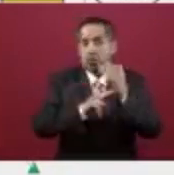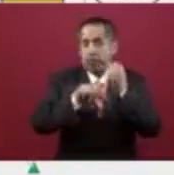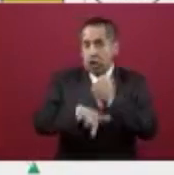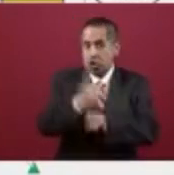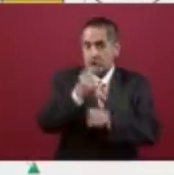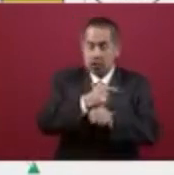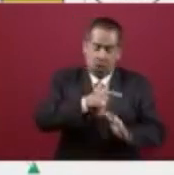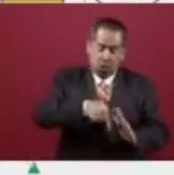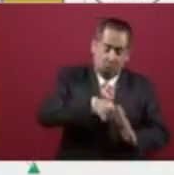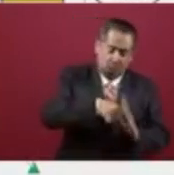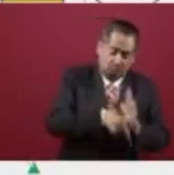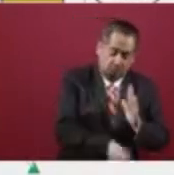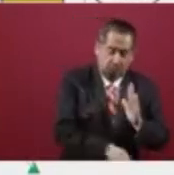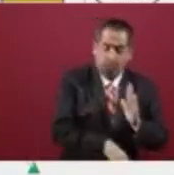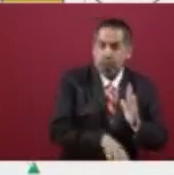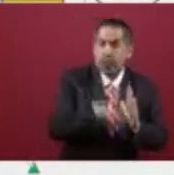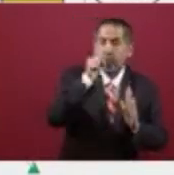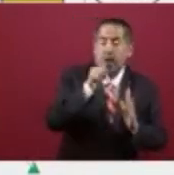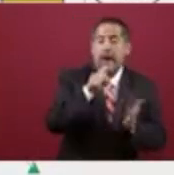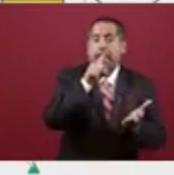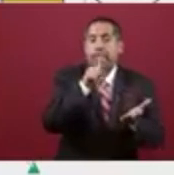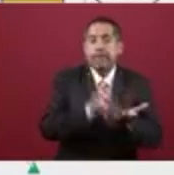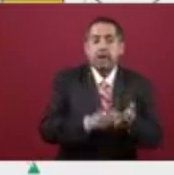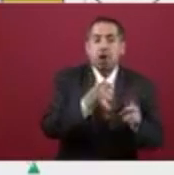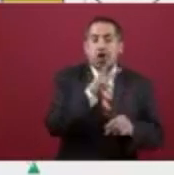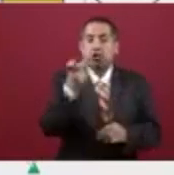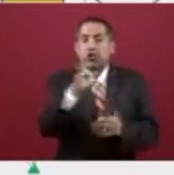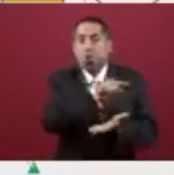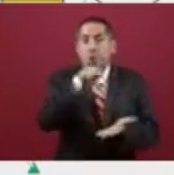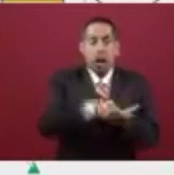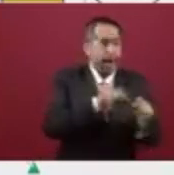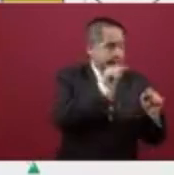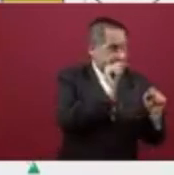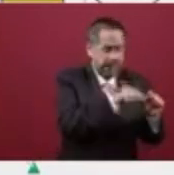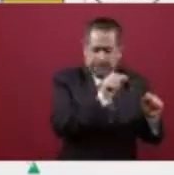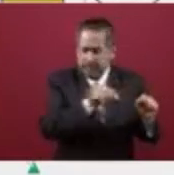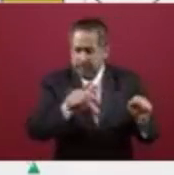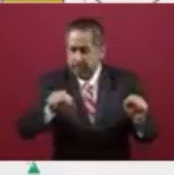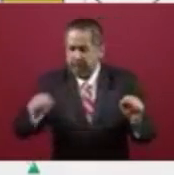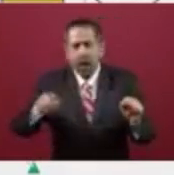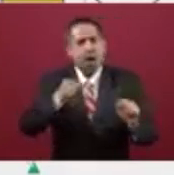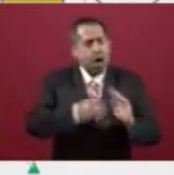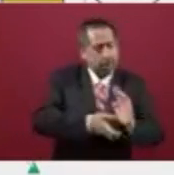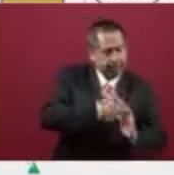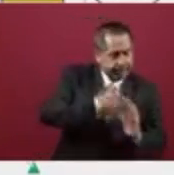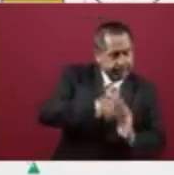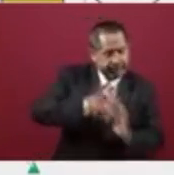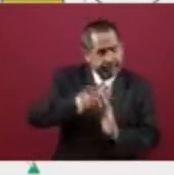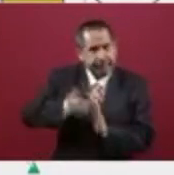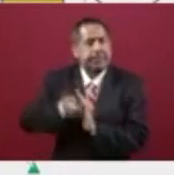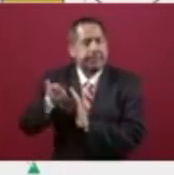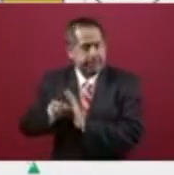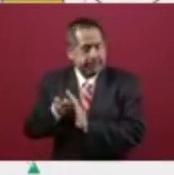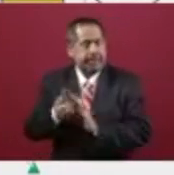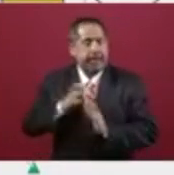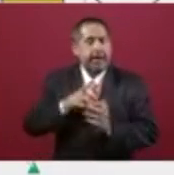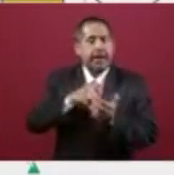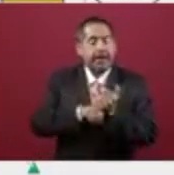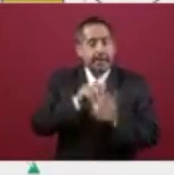de 1.200 pozos, tanto de exploración como de producción, y se